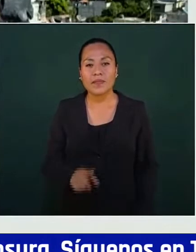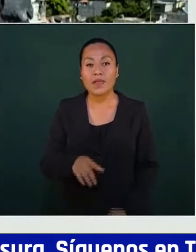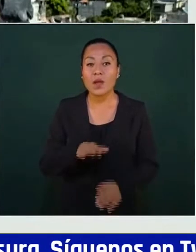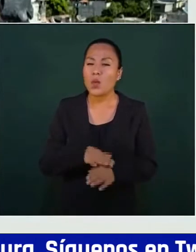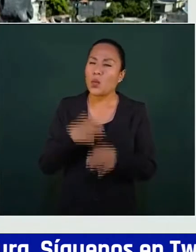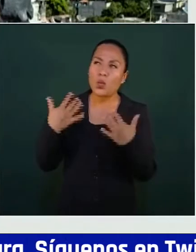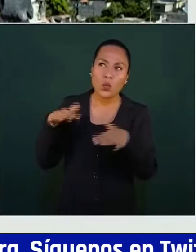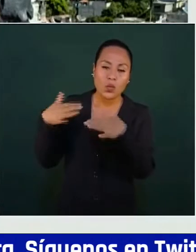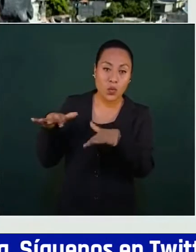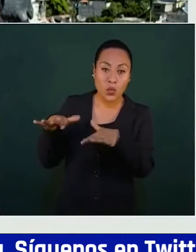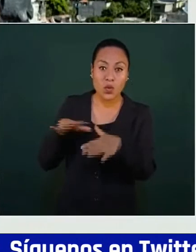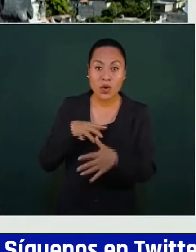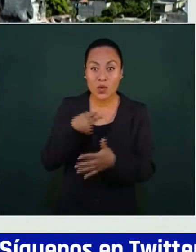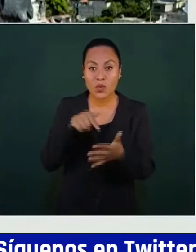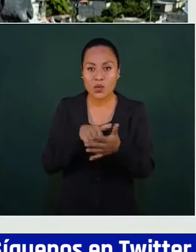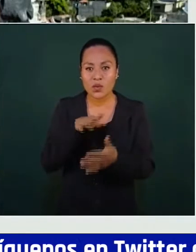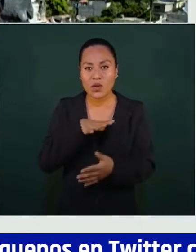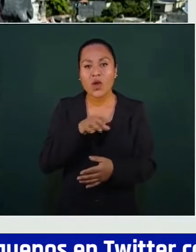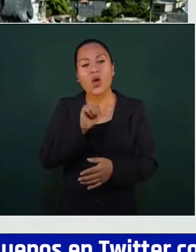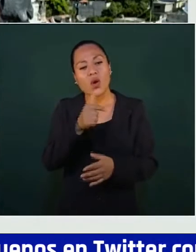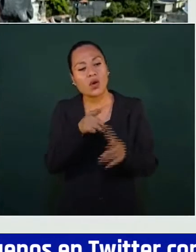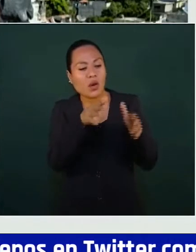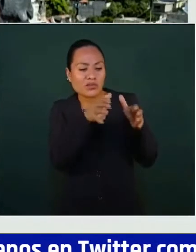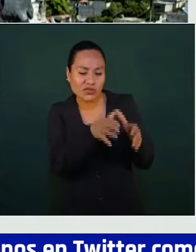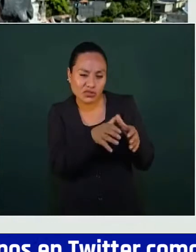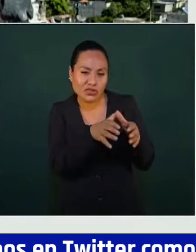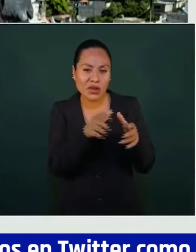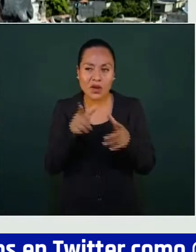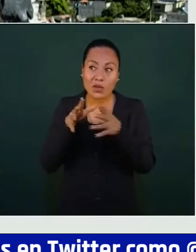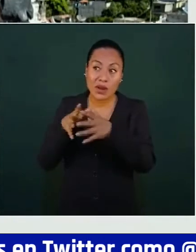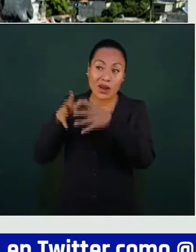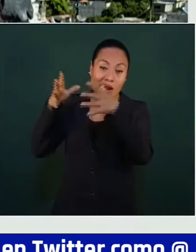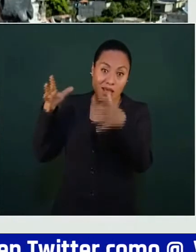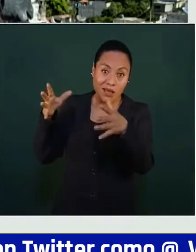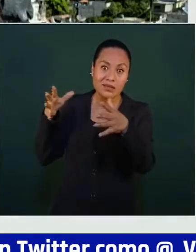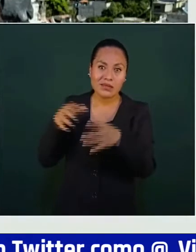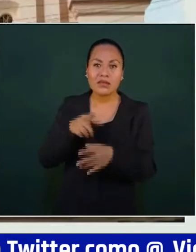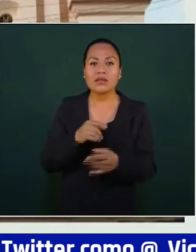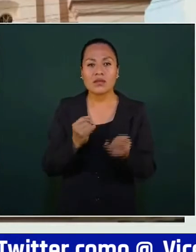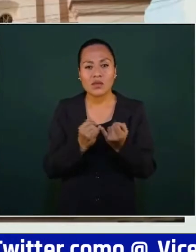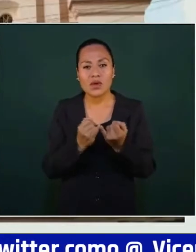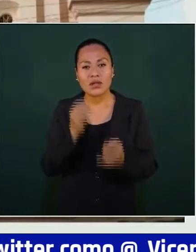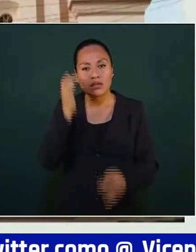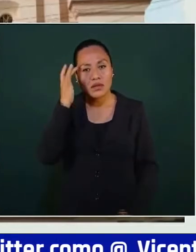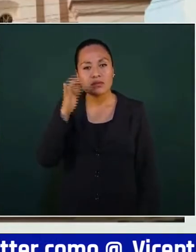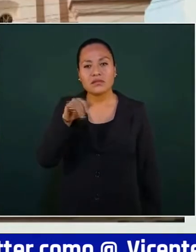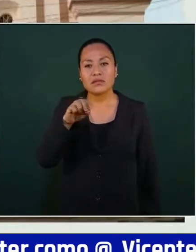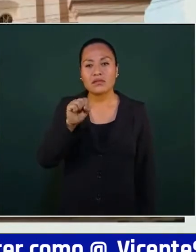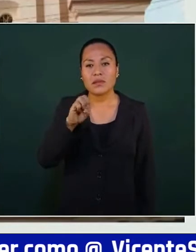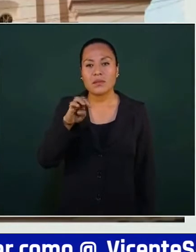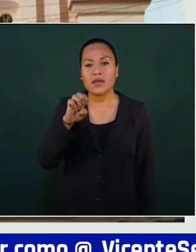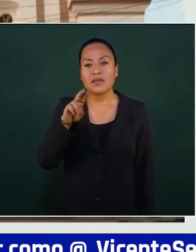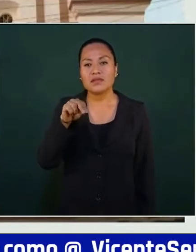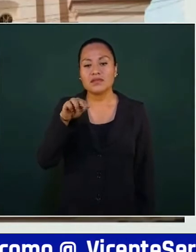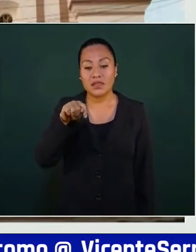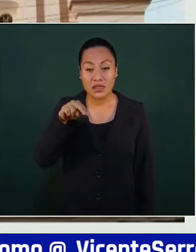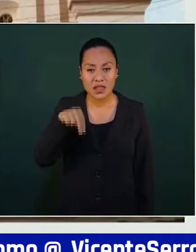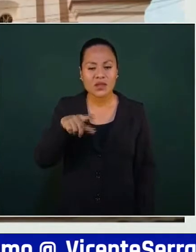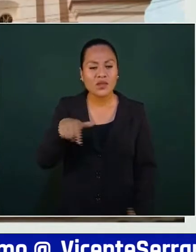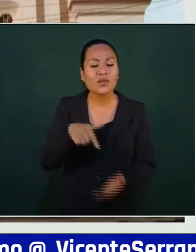monumentales como este, otros de menor dimensión, San Sebastián aquí en Oaxaca,